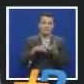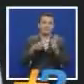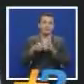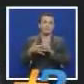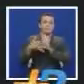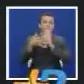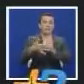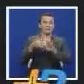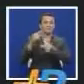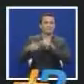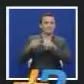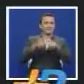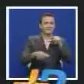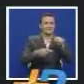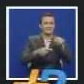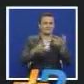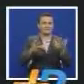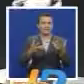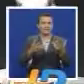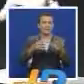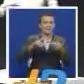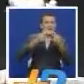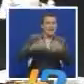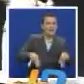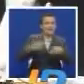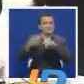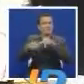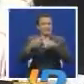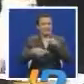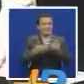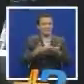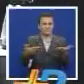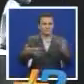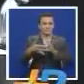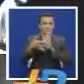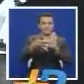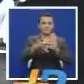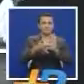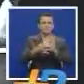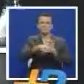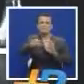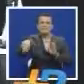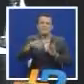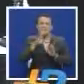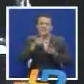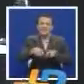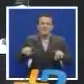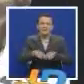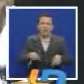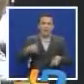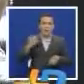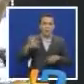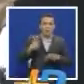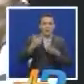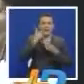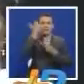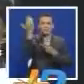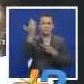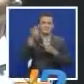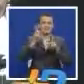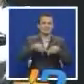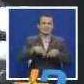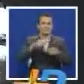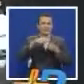de espectáculos de diferente género. La obra fue dirigida para jóvenes y adultos, contando con la actuación de Alegría Cáceres y